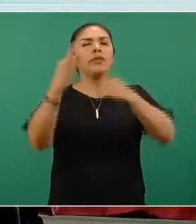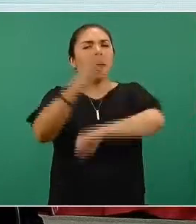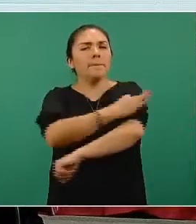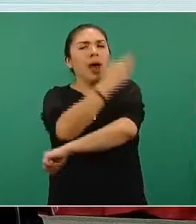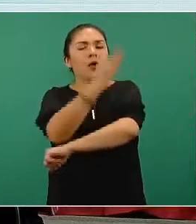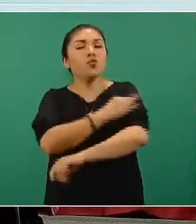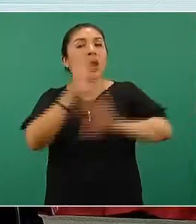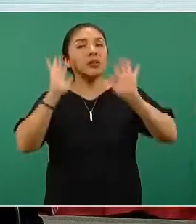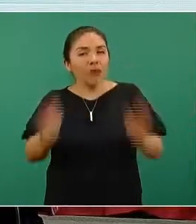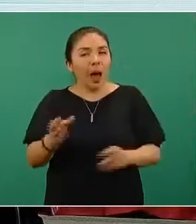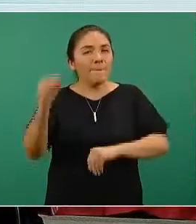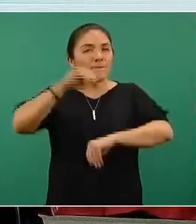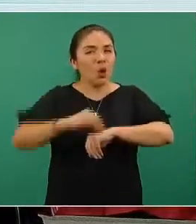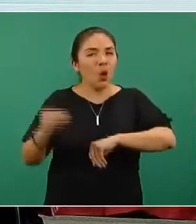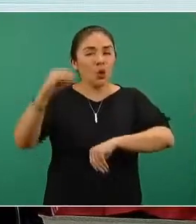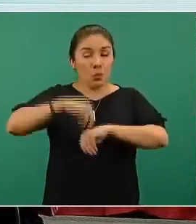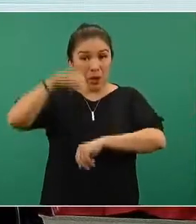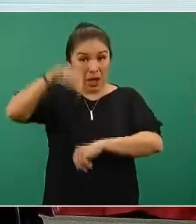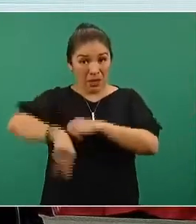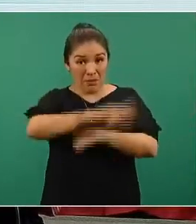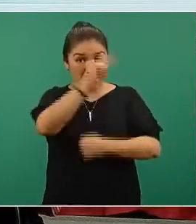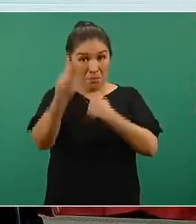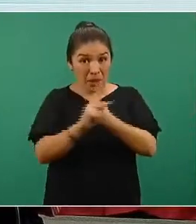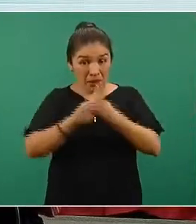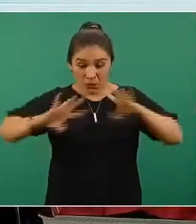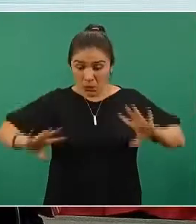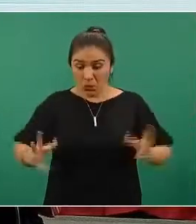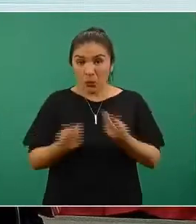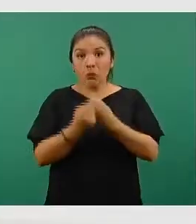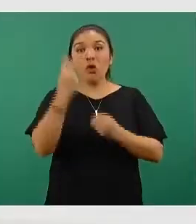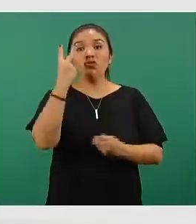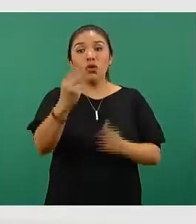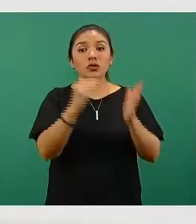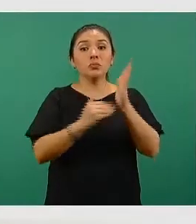aplicado en el país. Y en el país, de manera acumulada,